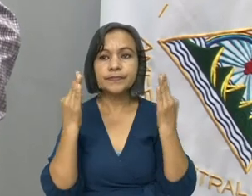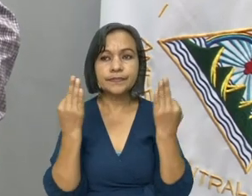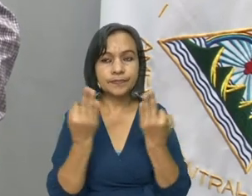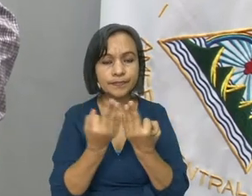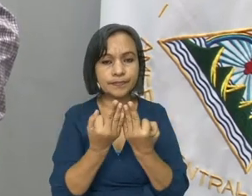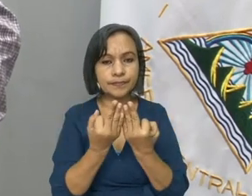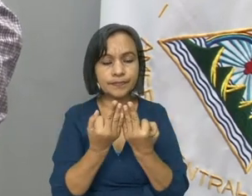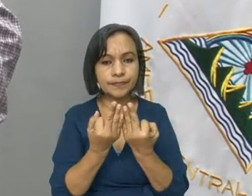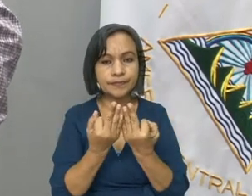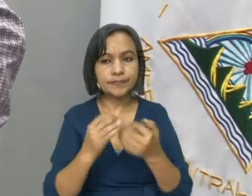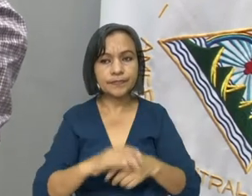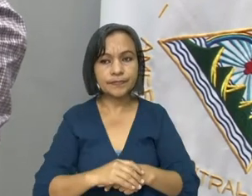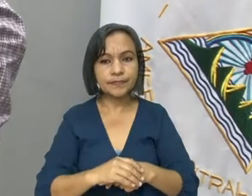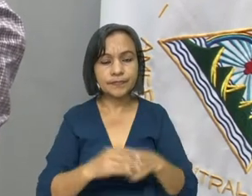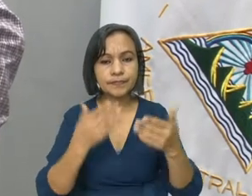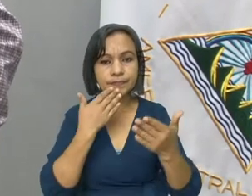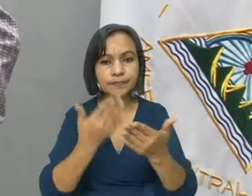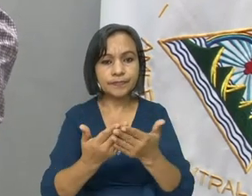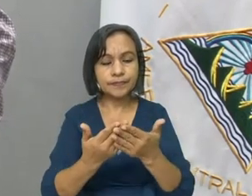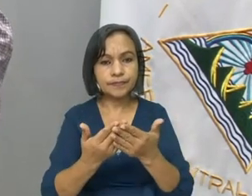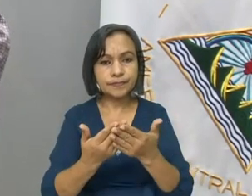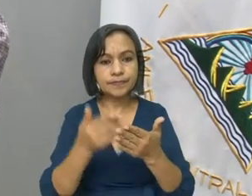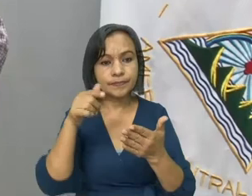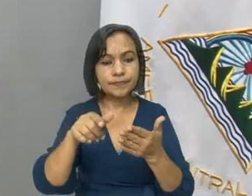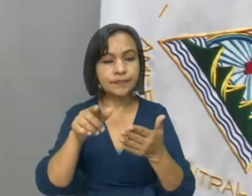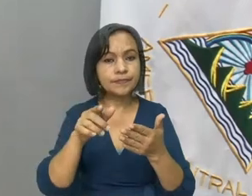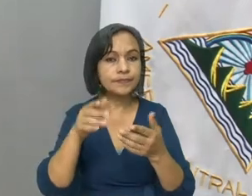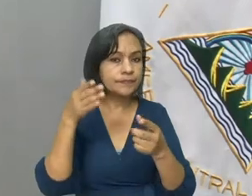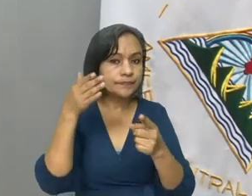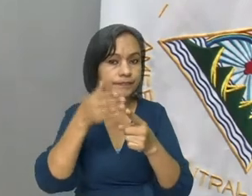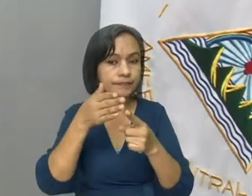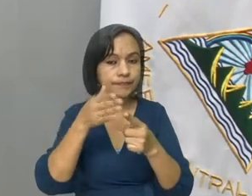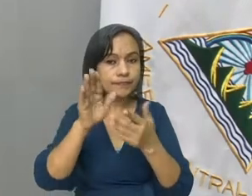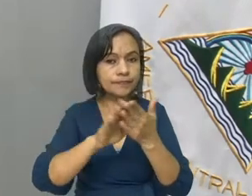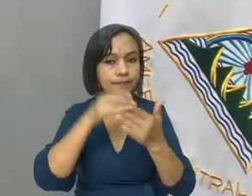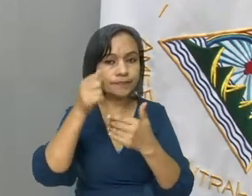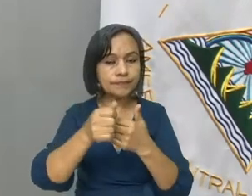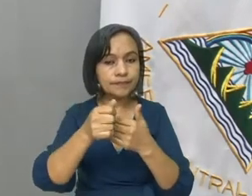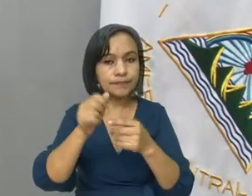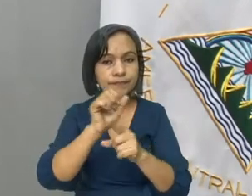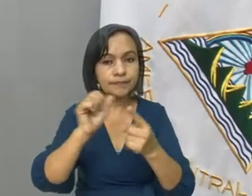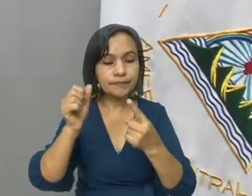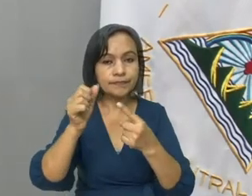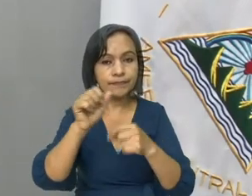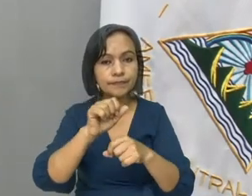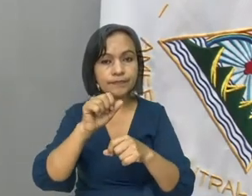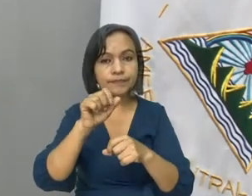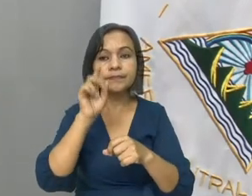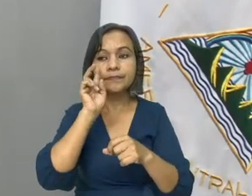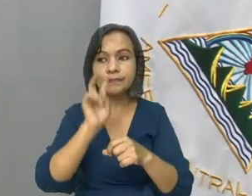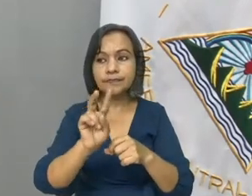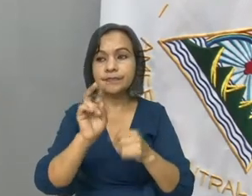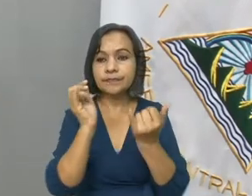un ambiente sano y agradable. Le agradecemos que nos haya acompañado en sintonía fiel de su programa desde el Parlamento. Le reiteramos la invitación para que se quede